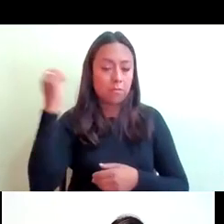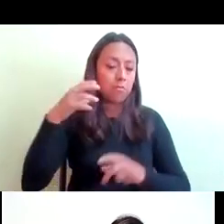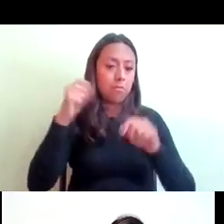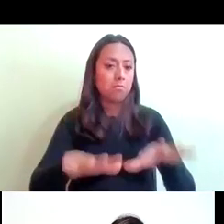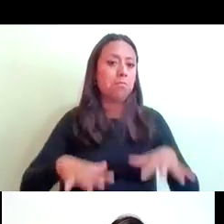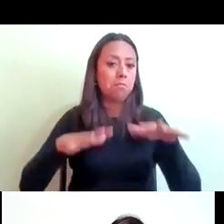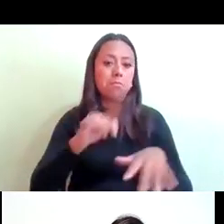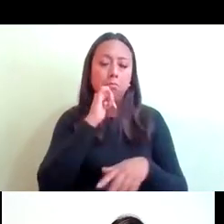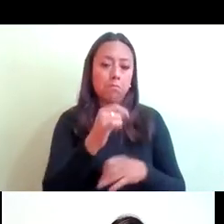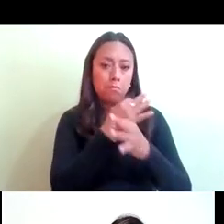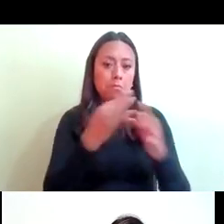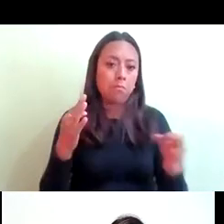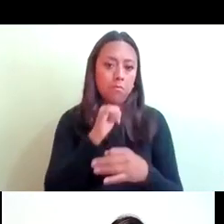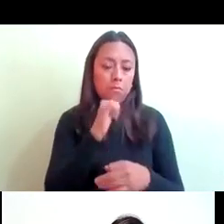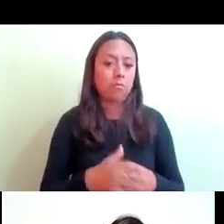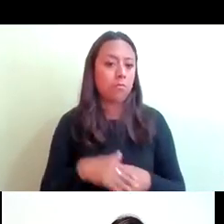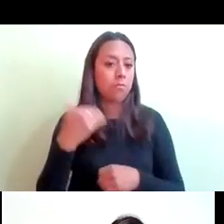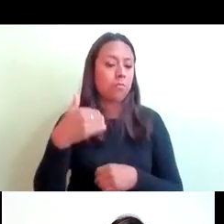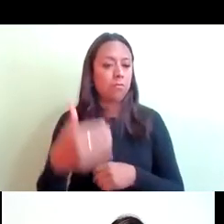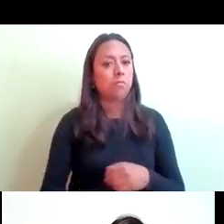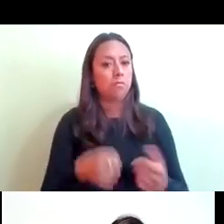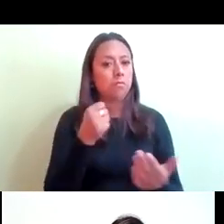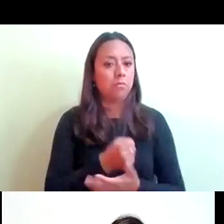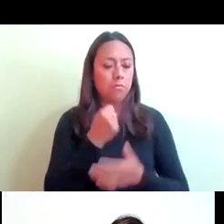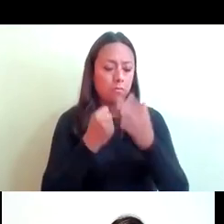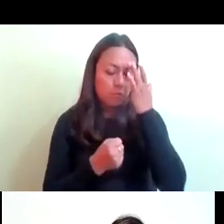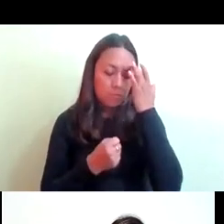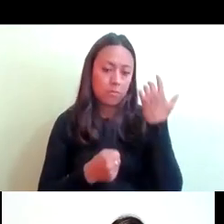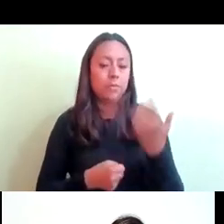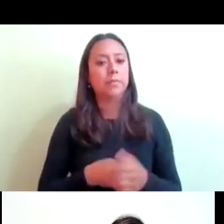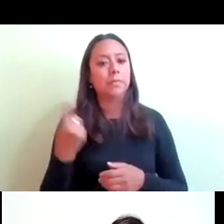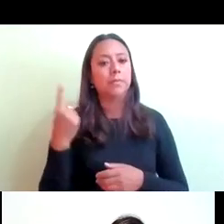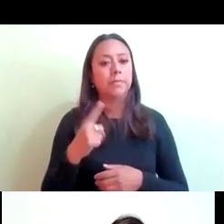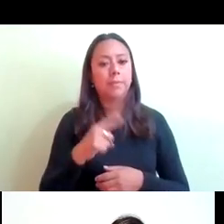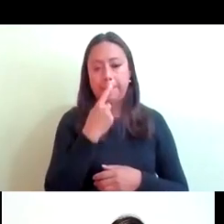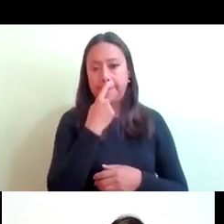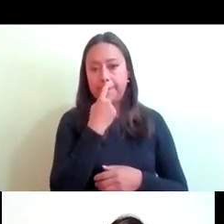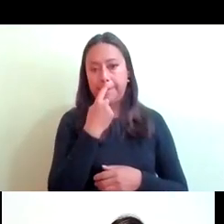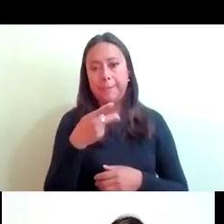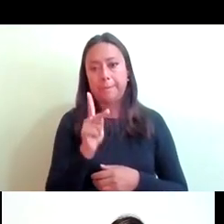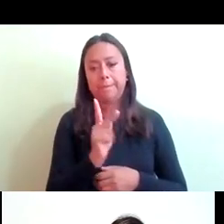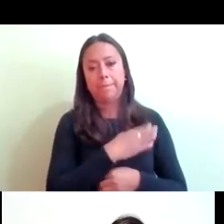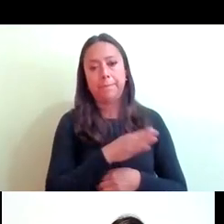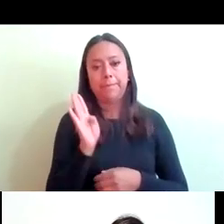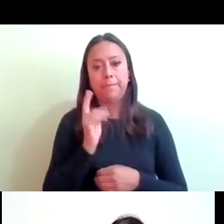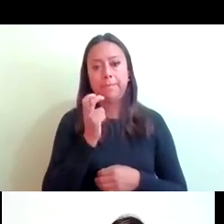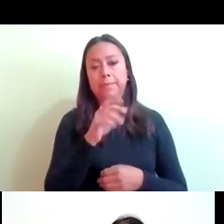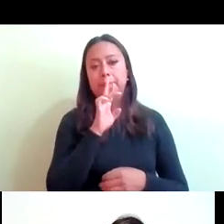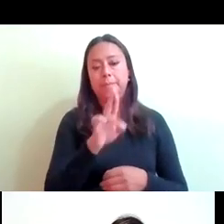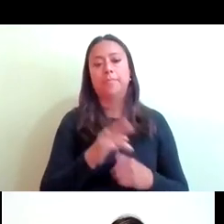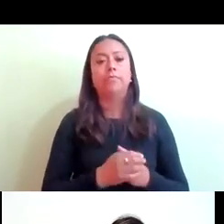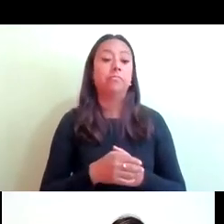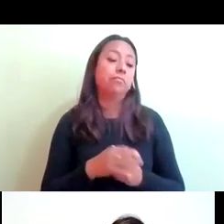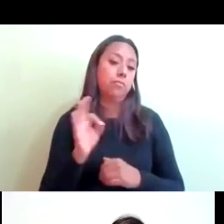nueva publicación posterior a la aprobación del decreto para esos efectos. Pero bueno, esta es su respuesta. Si quiere, para no perder tiempo